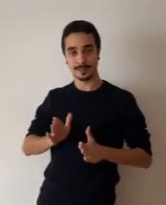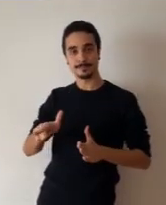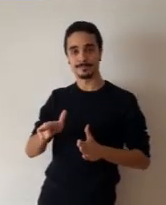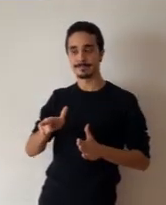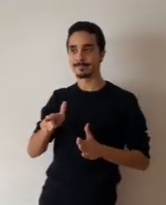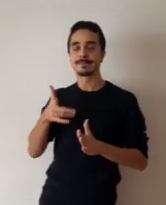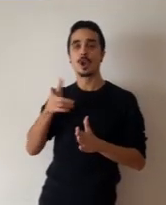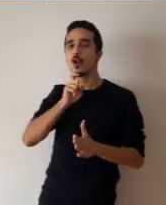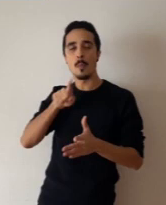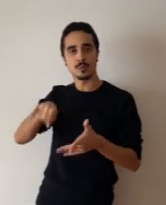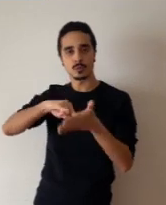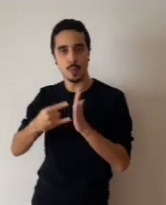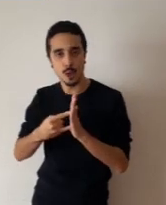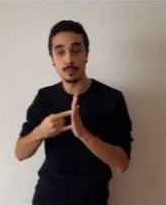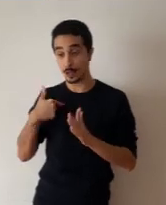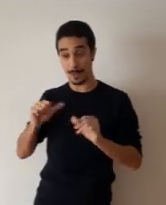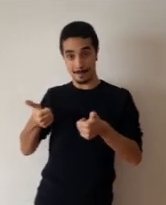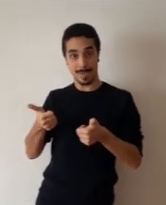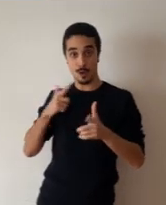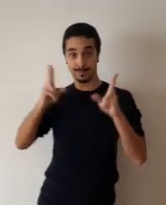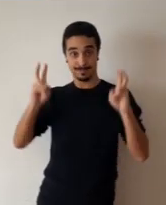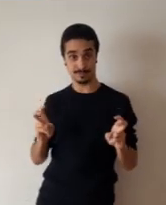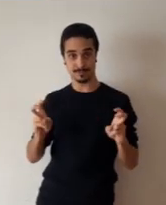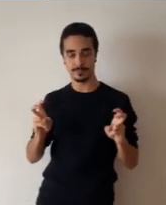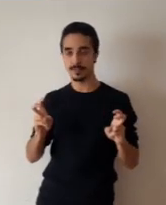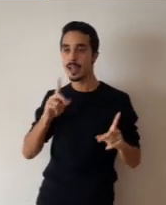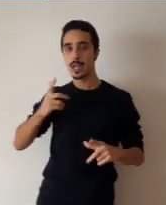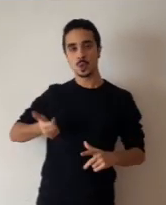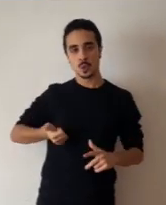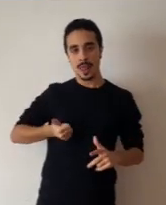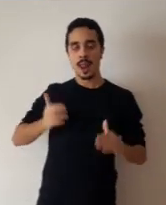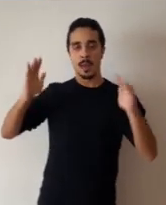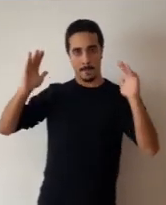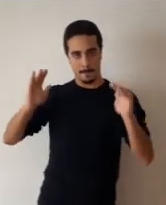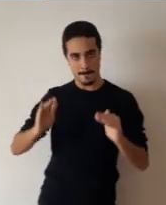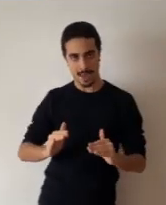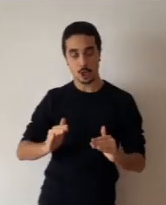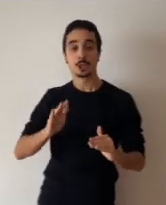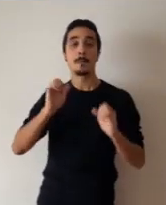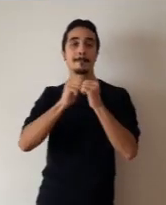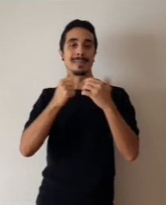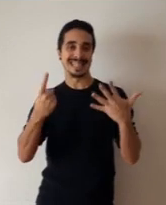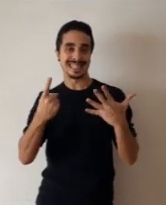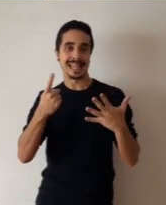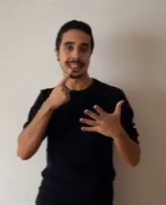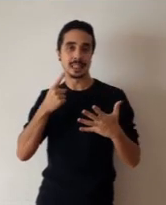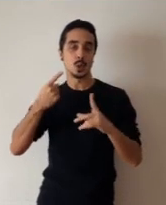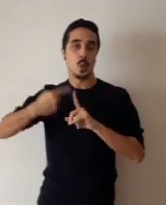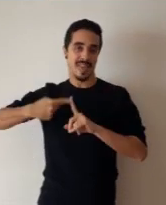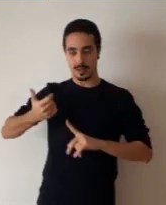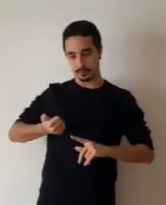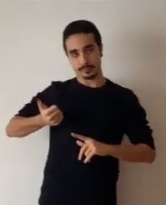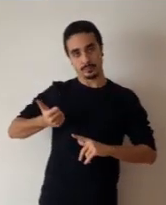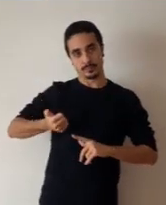medicamento en una niña de 14 años y con este cuadro. Le diré que desde que estamos en el confinamiento ha bajado la cantidad de insulina lenta